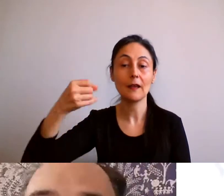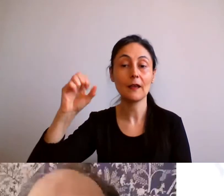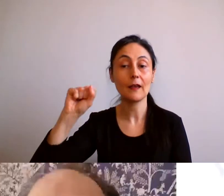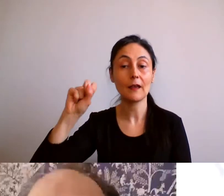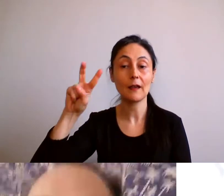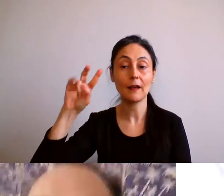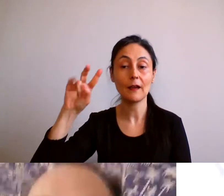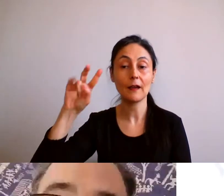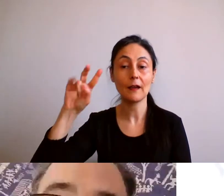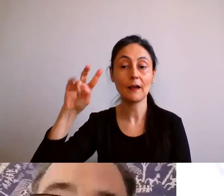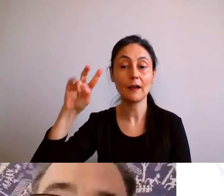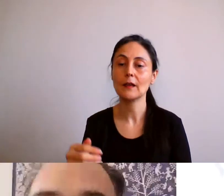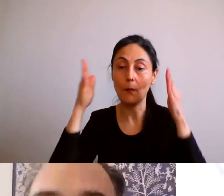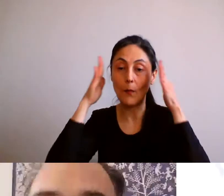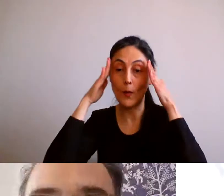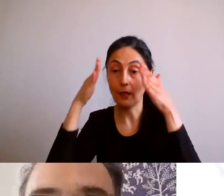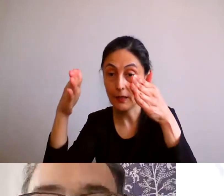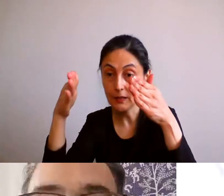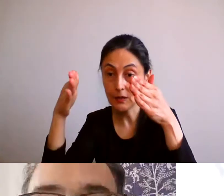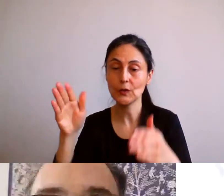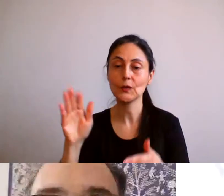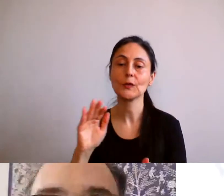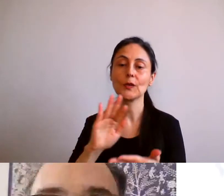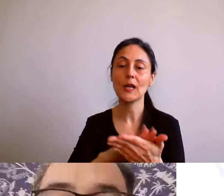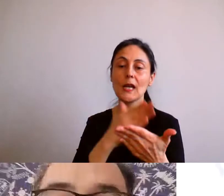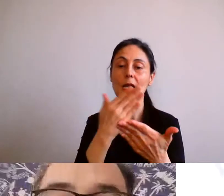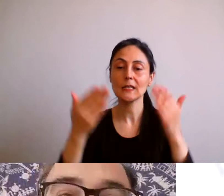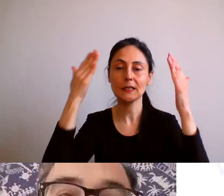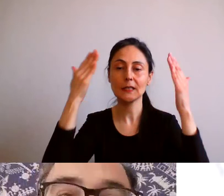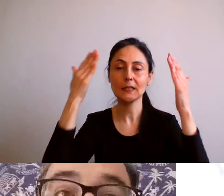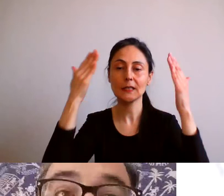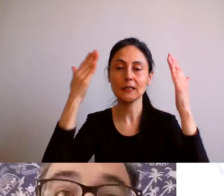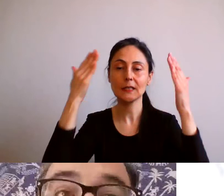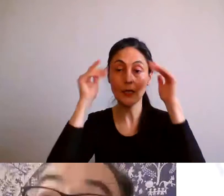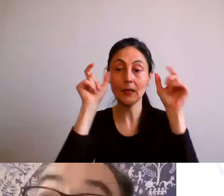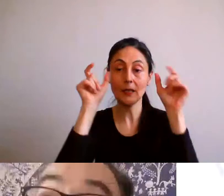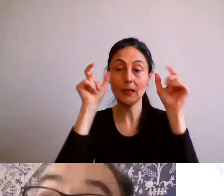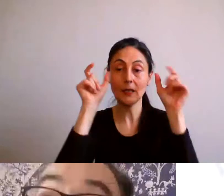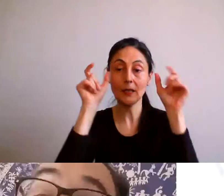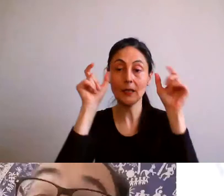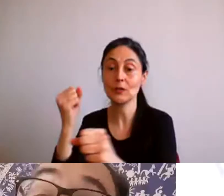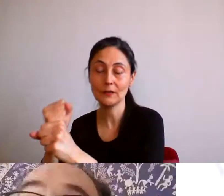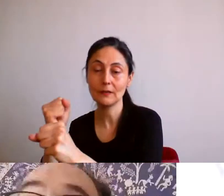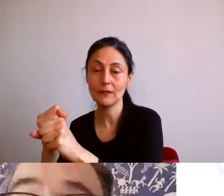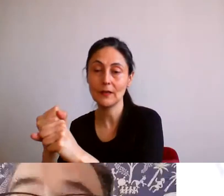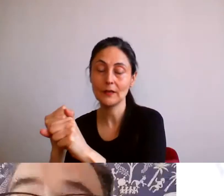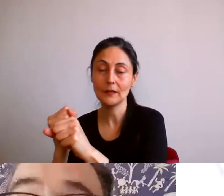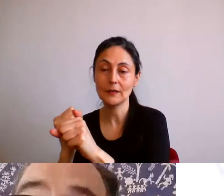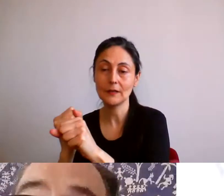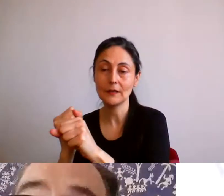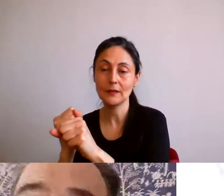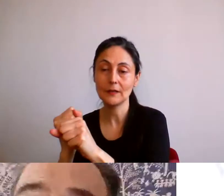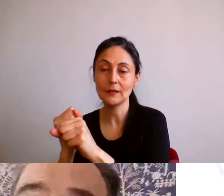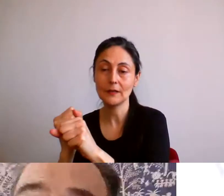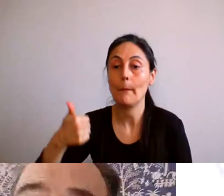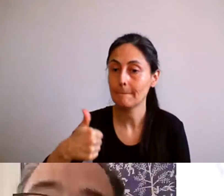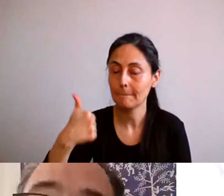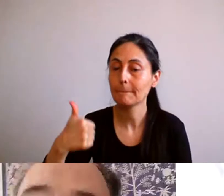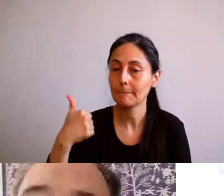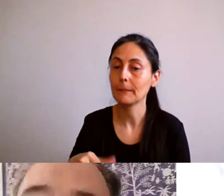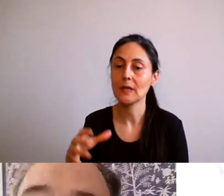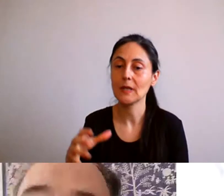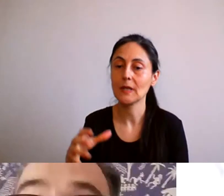con las que trabajan. Eso creo que habla bien de cómo se puede enfocar el trabajo que hay que hacer entre